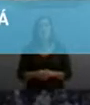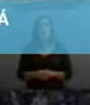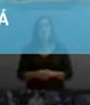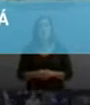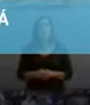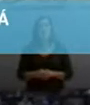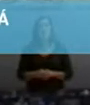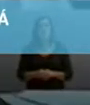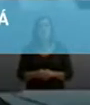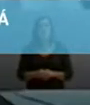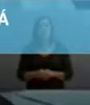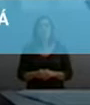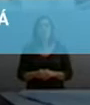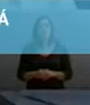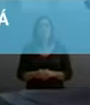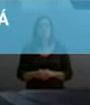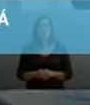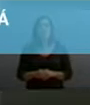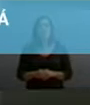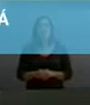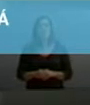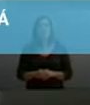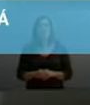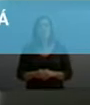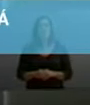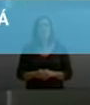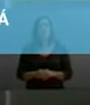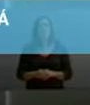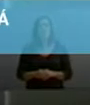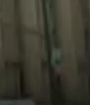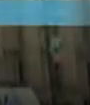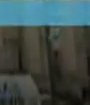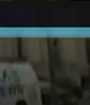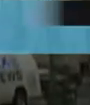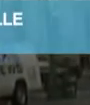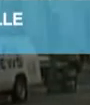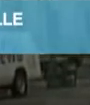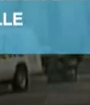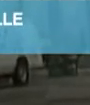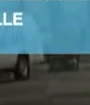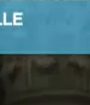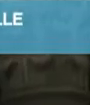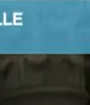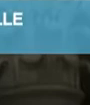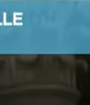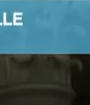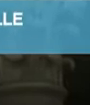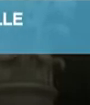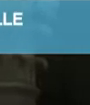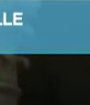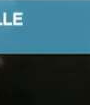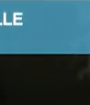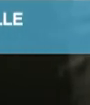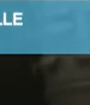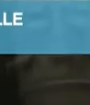con el 93% de los acreedores en los canjes implementados en 2005 y 2010. La Corte de Apelaciones de Nueva York pidió a la Argentina que